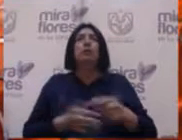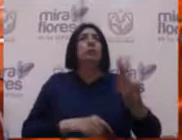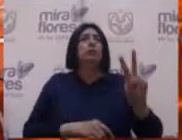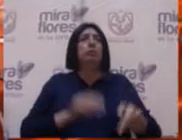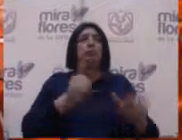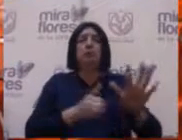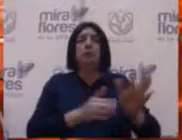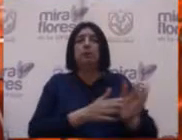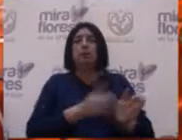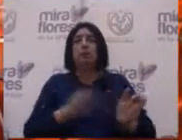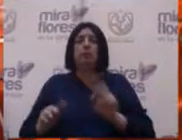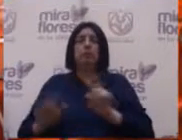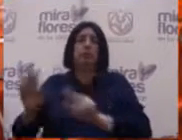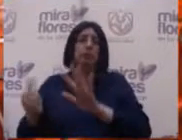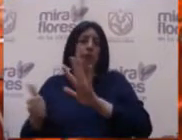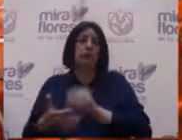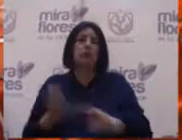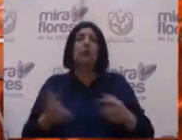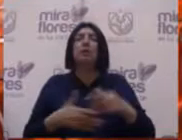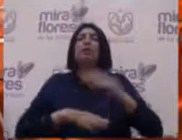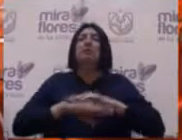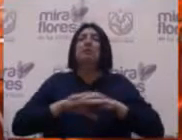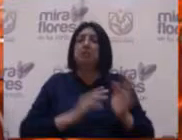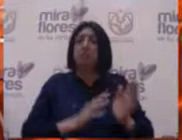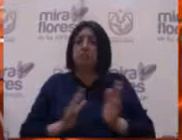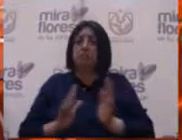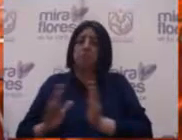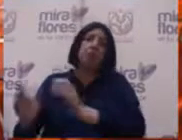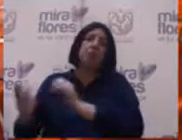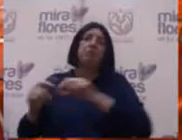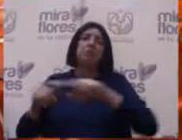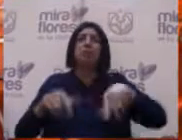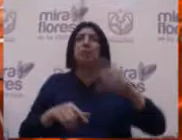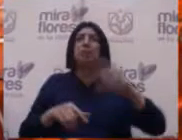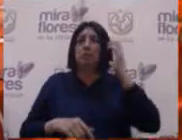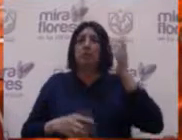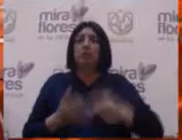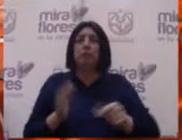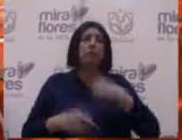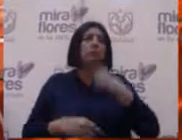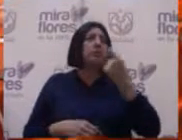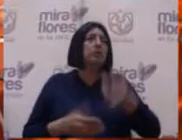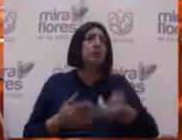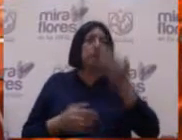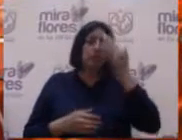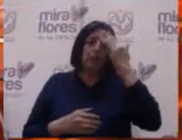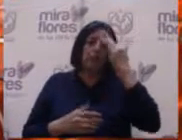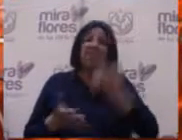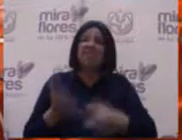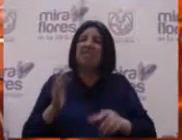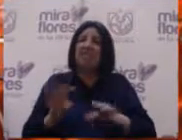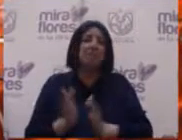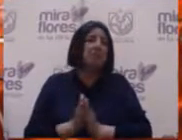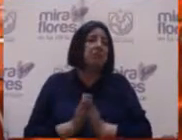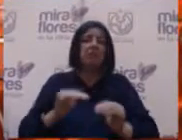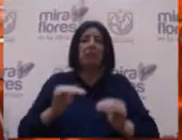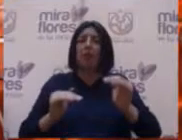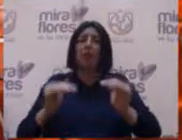2016-2026 constituye un instrumento de gestión local y que, a través del reconocimiento y determinación de las tendencias,